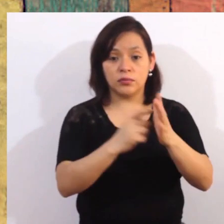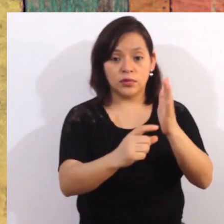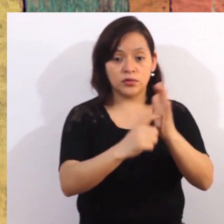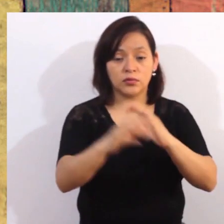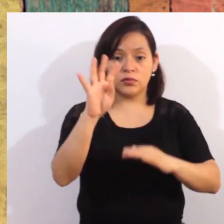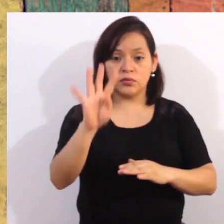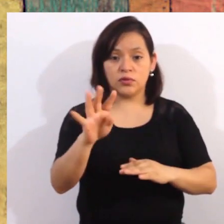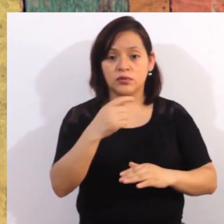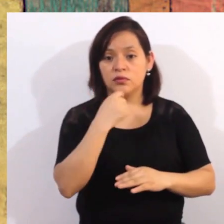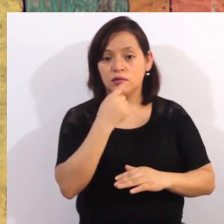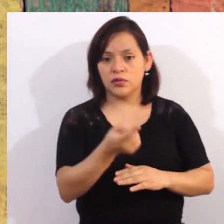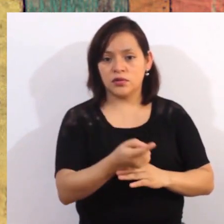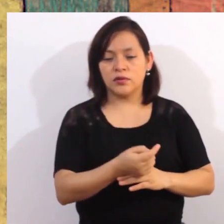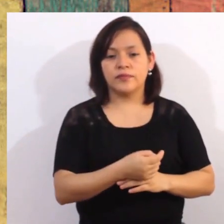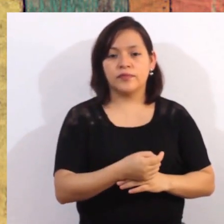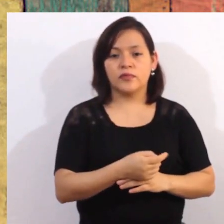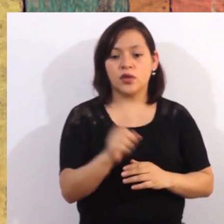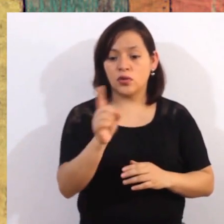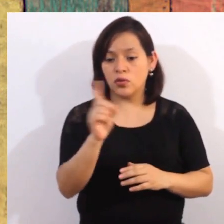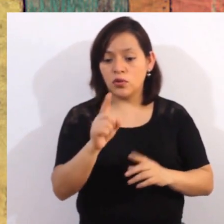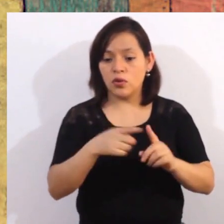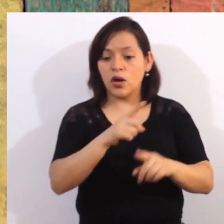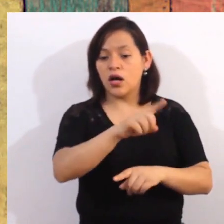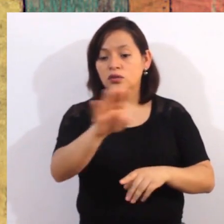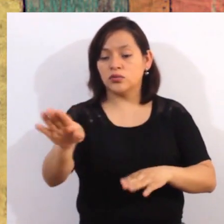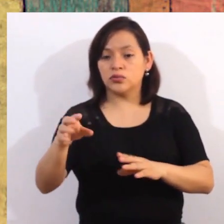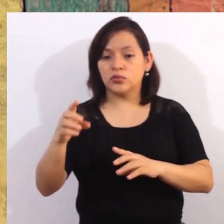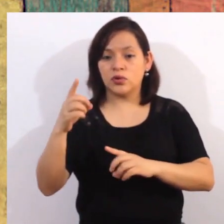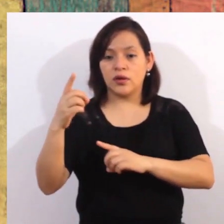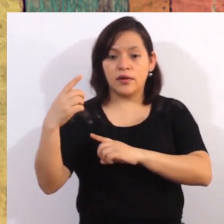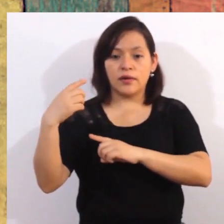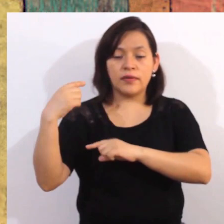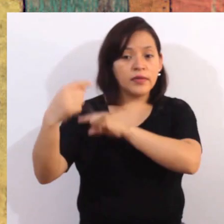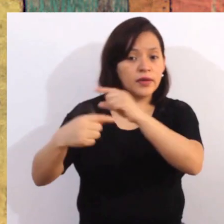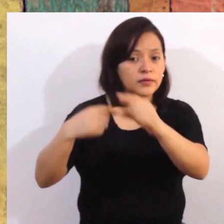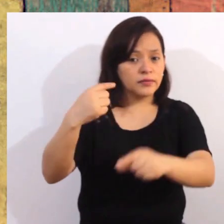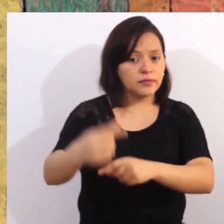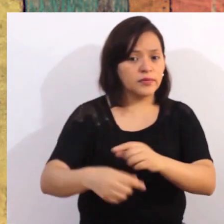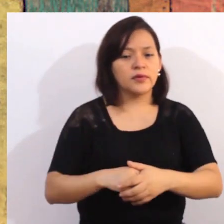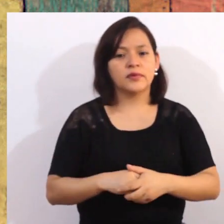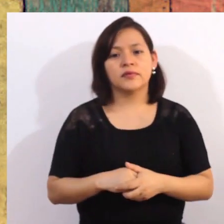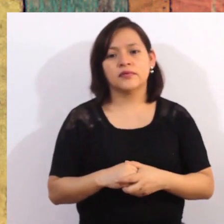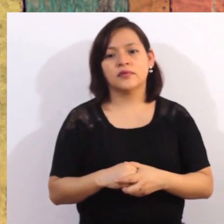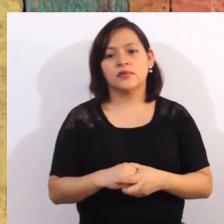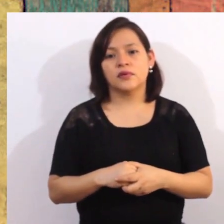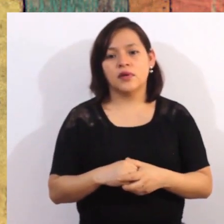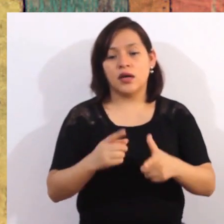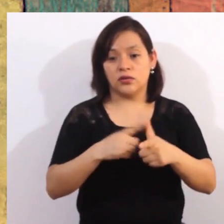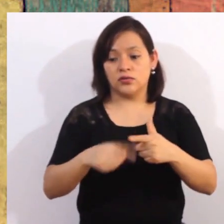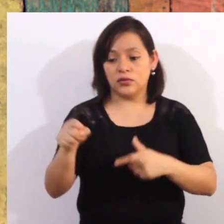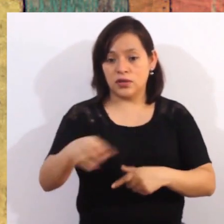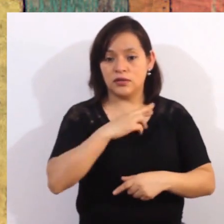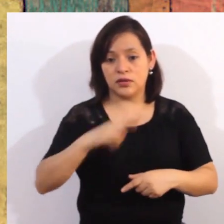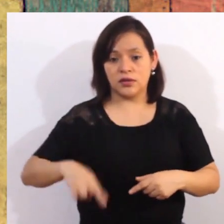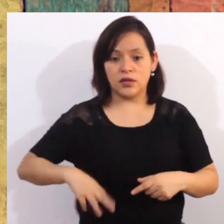Se nos dice en el versículo 4, no a sus descendientes. Dijimos que Alejandro no tuvo descendientes, por lo menos